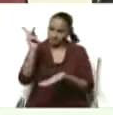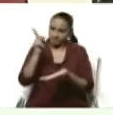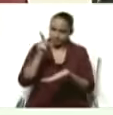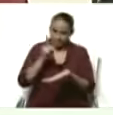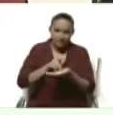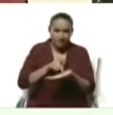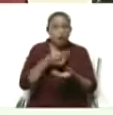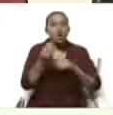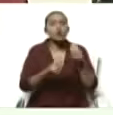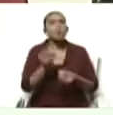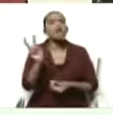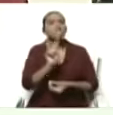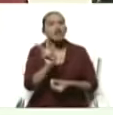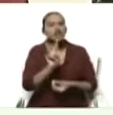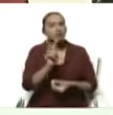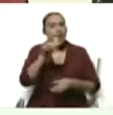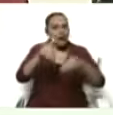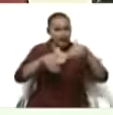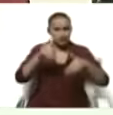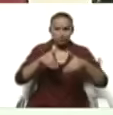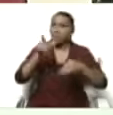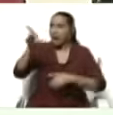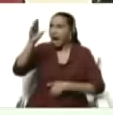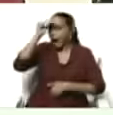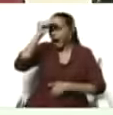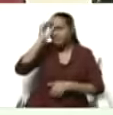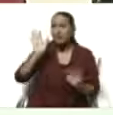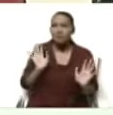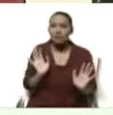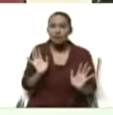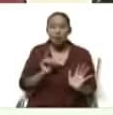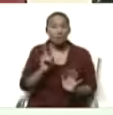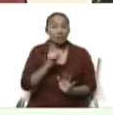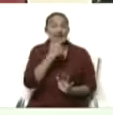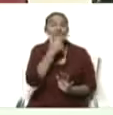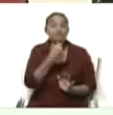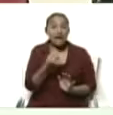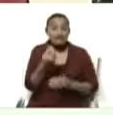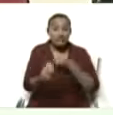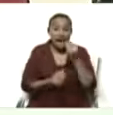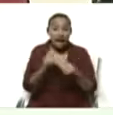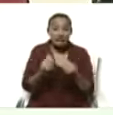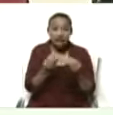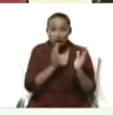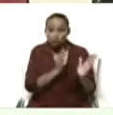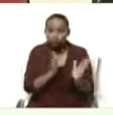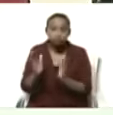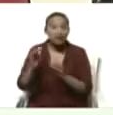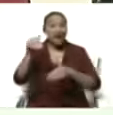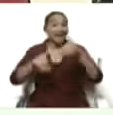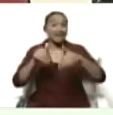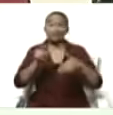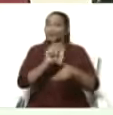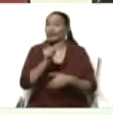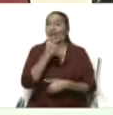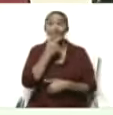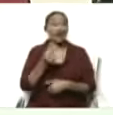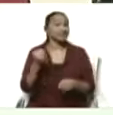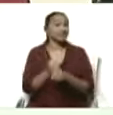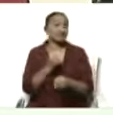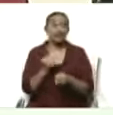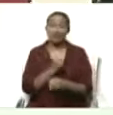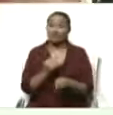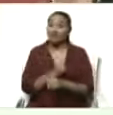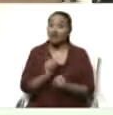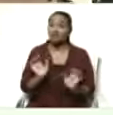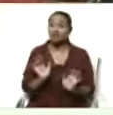aprendiendo Cómo se hace una elección porque no es fácil aprender a hacer elecciones No no es fácil